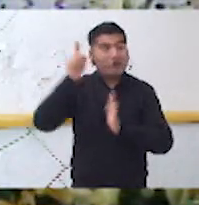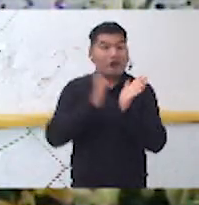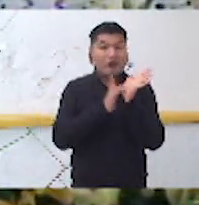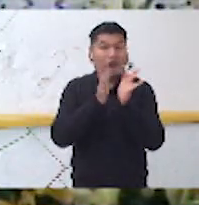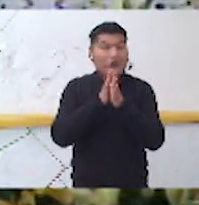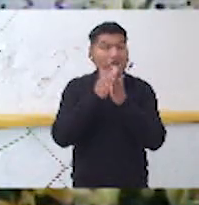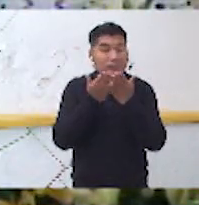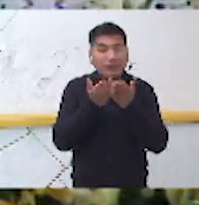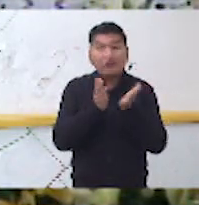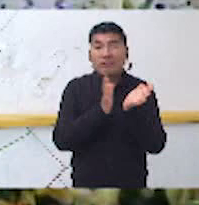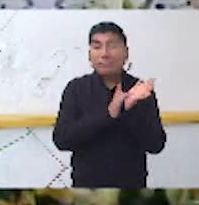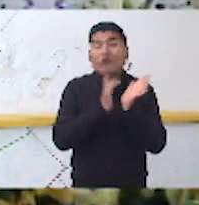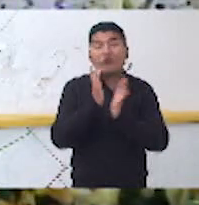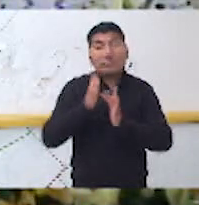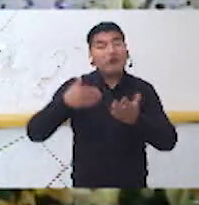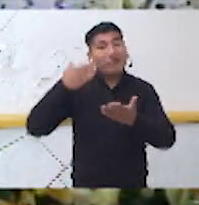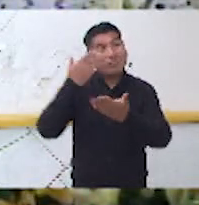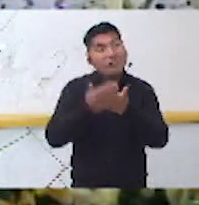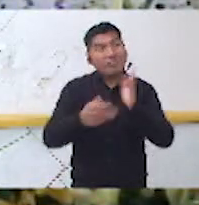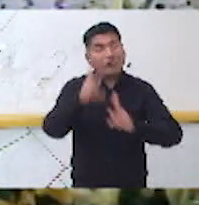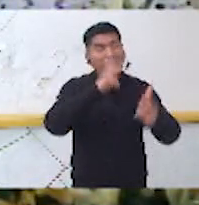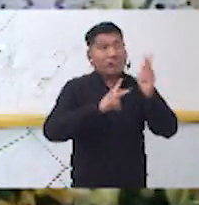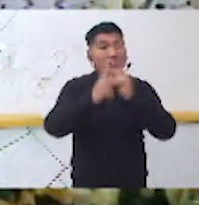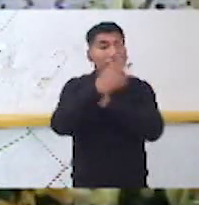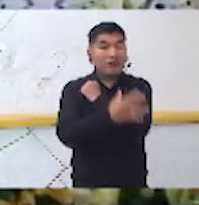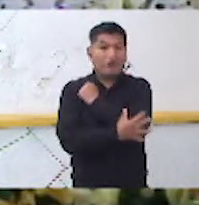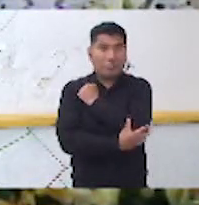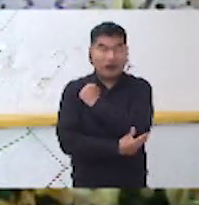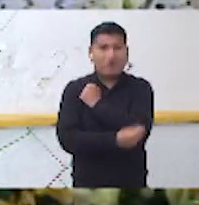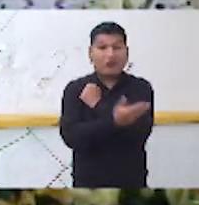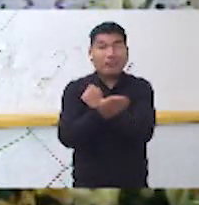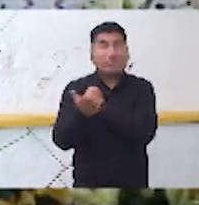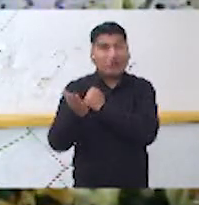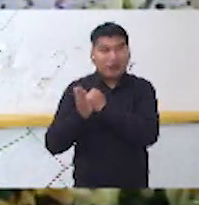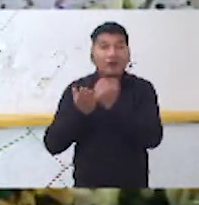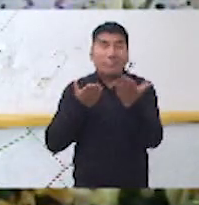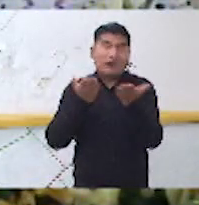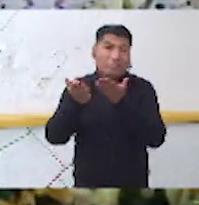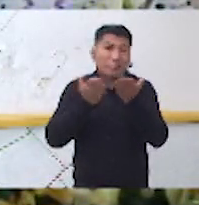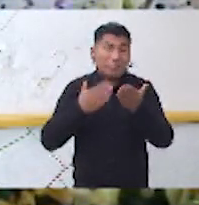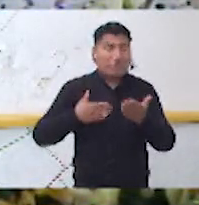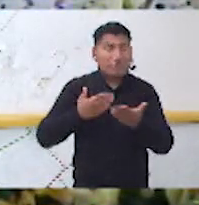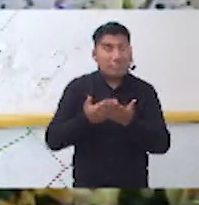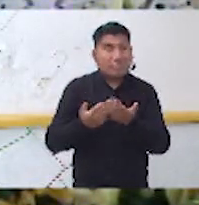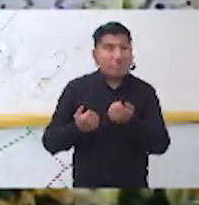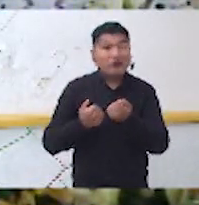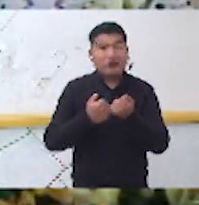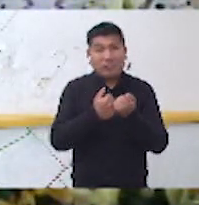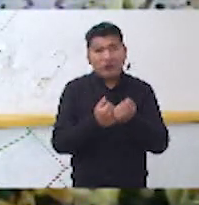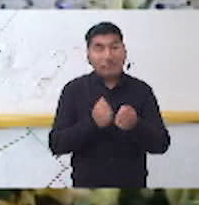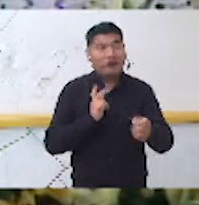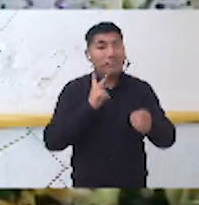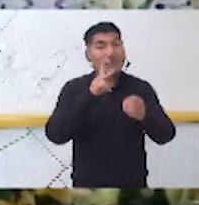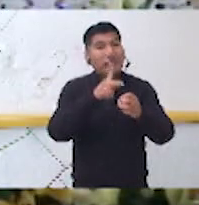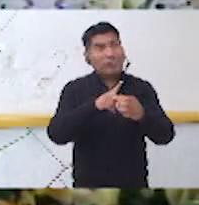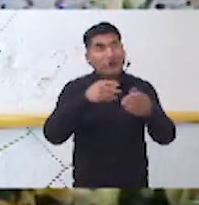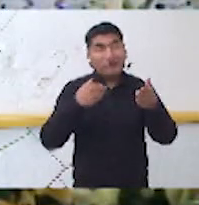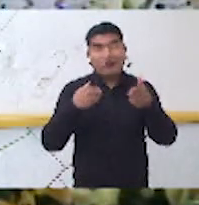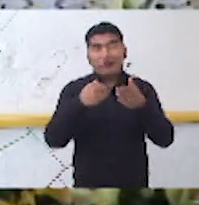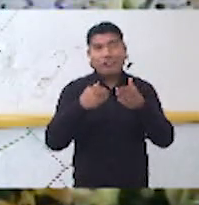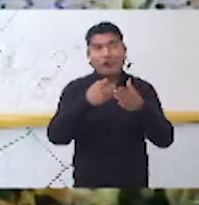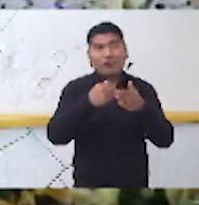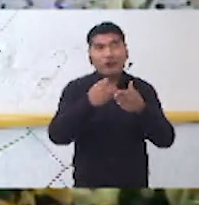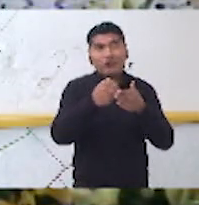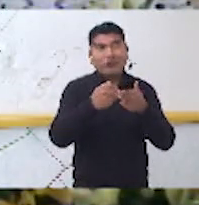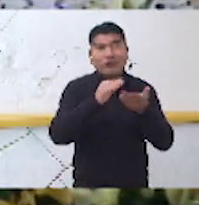de Jesús llegue a los más pobres. Y en el servicio de la caridad se haga presente la cercanía,